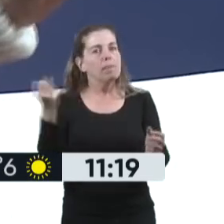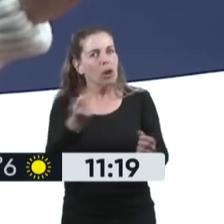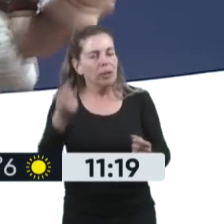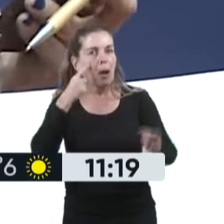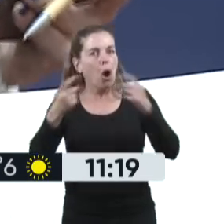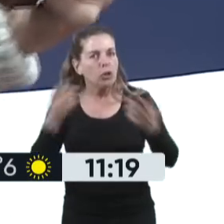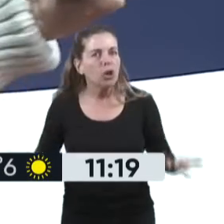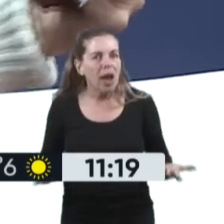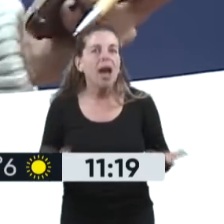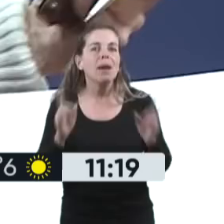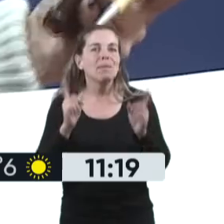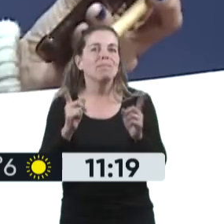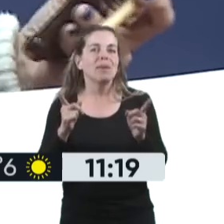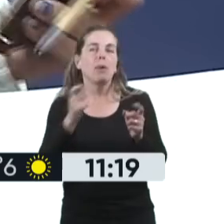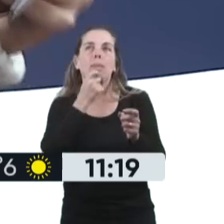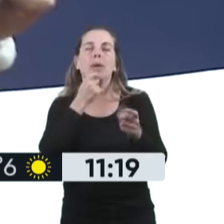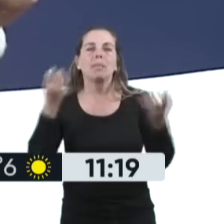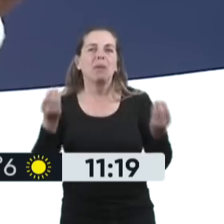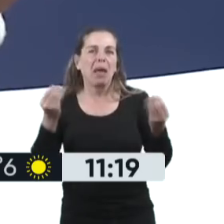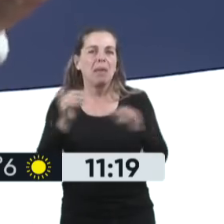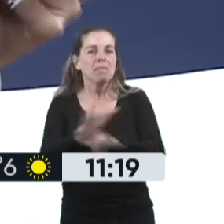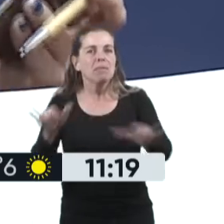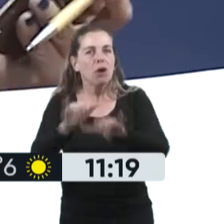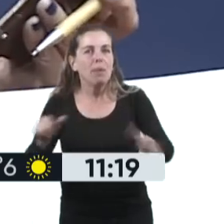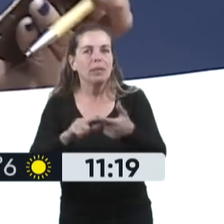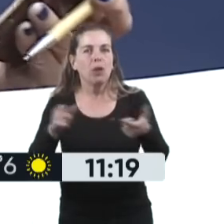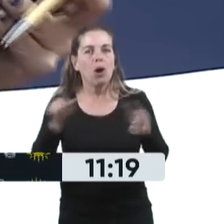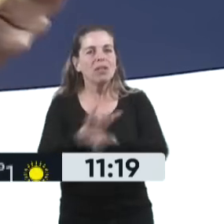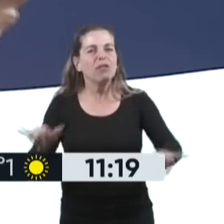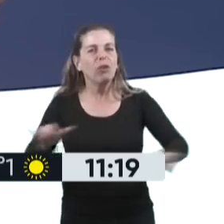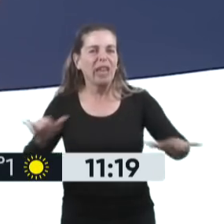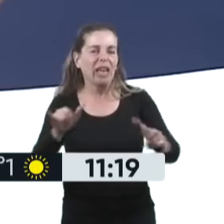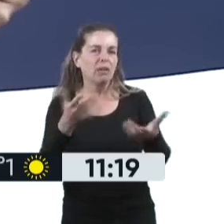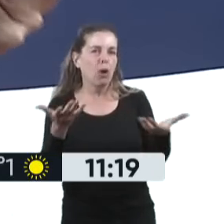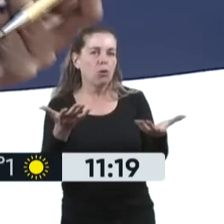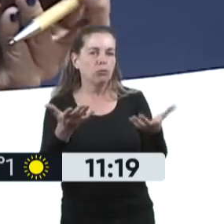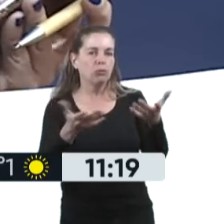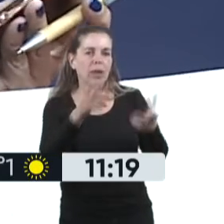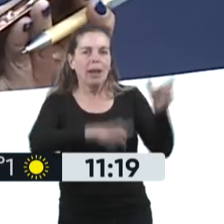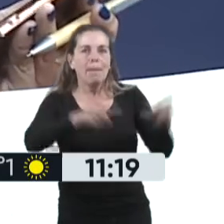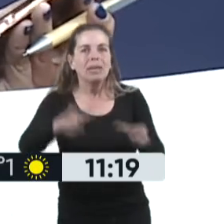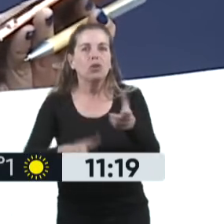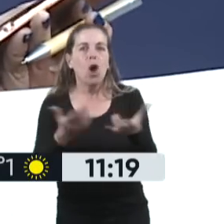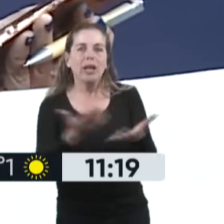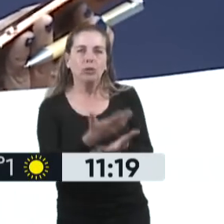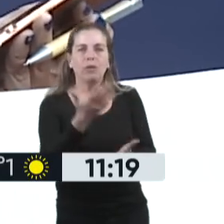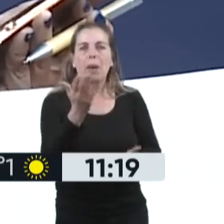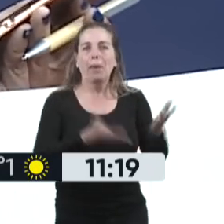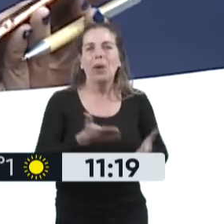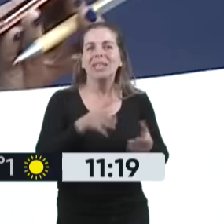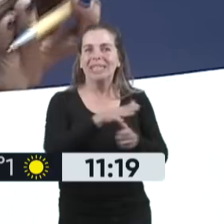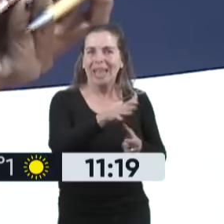los medios hacen en materia de difundir estos casos. No hubo nadie que